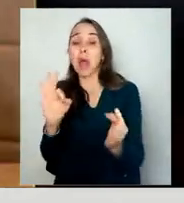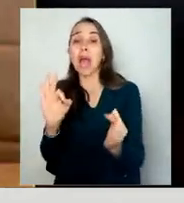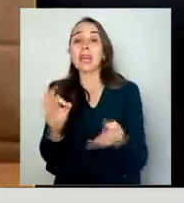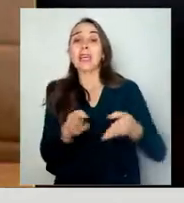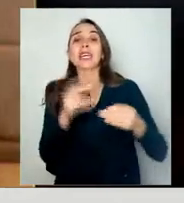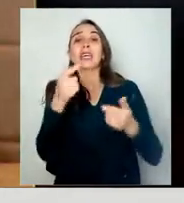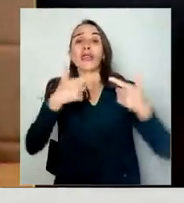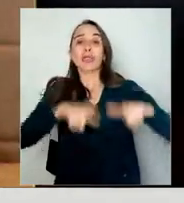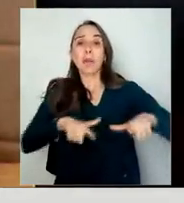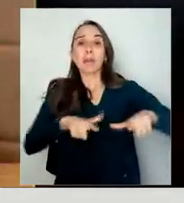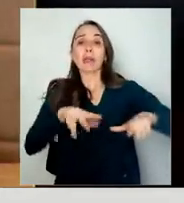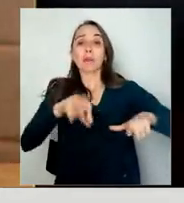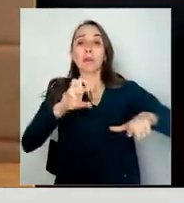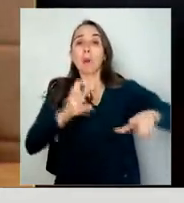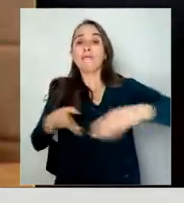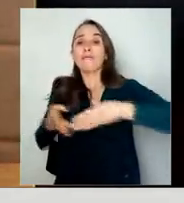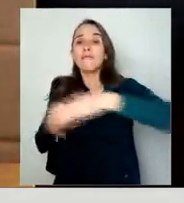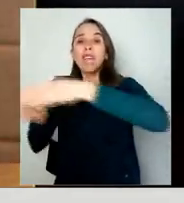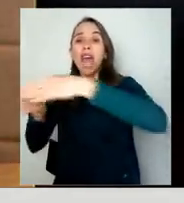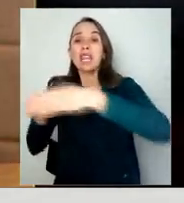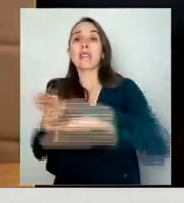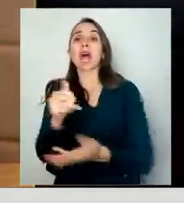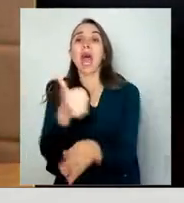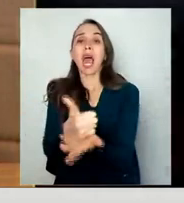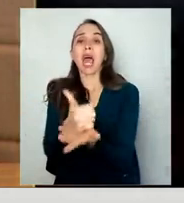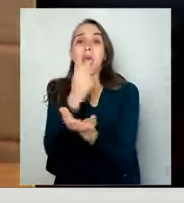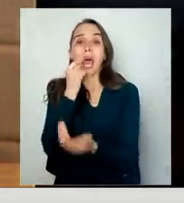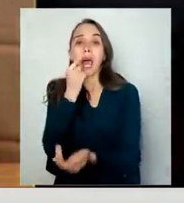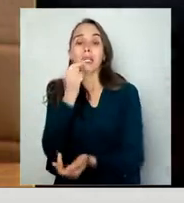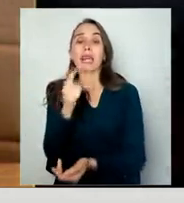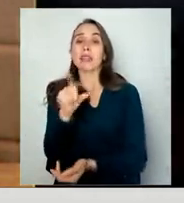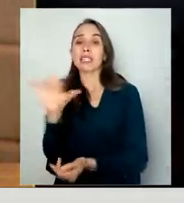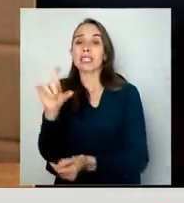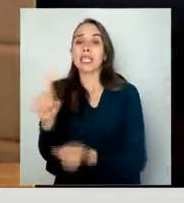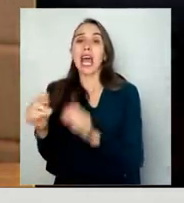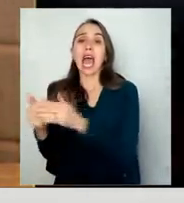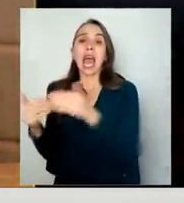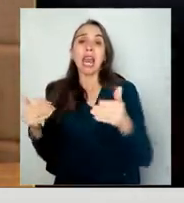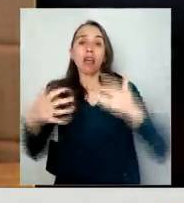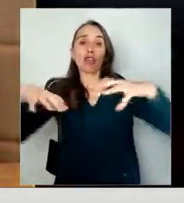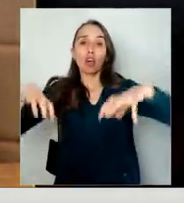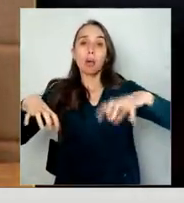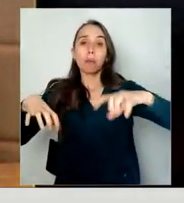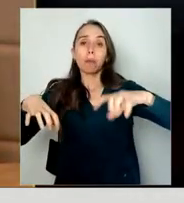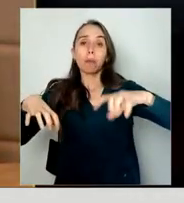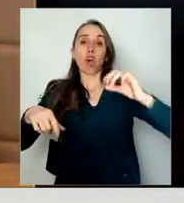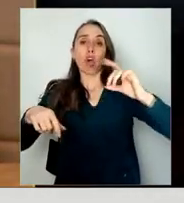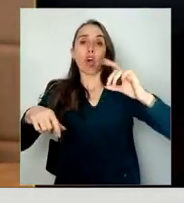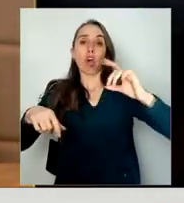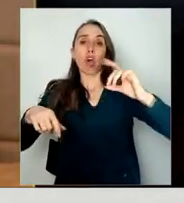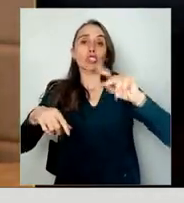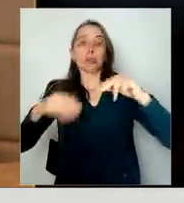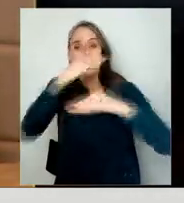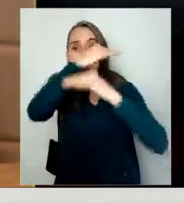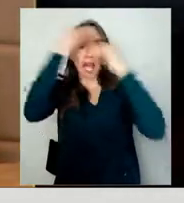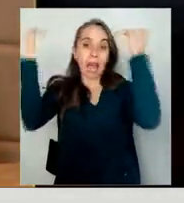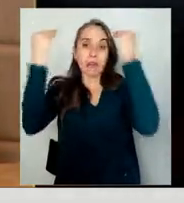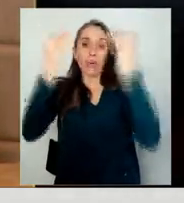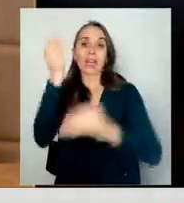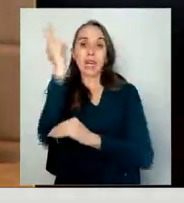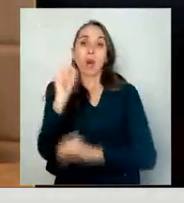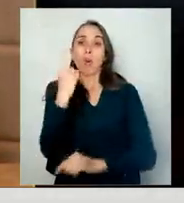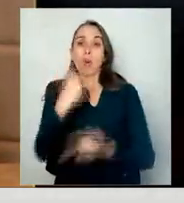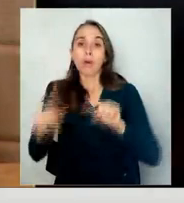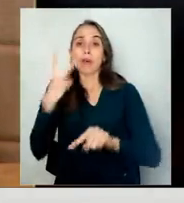sáez lo mismo que el alcalde Baldomero santos de la comuna de cine de Teodoro están cansados de las reuniones van una dos tres veces